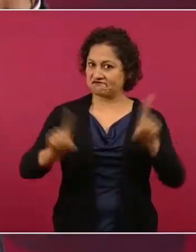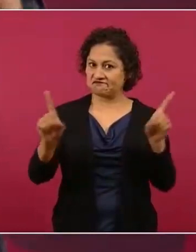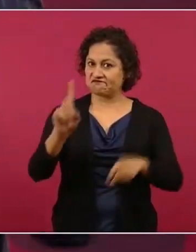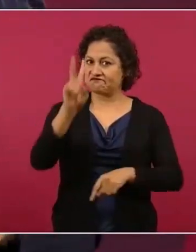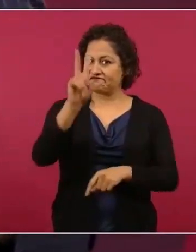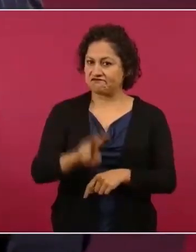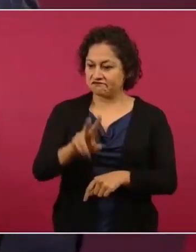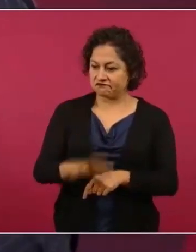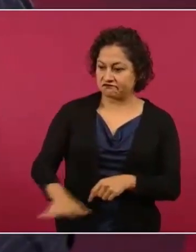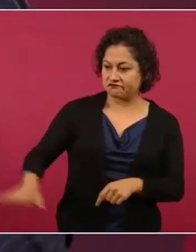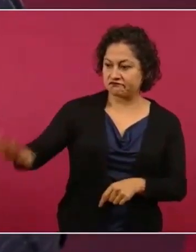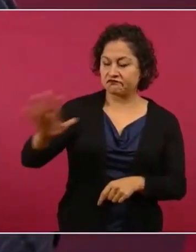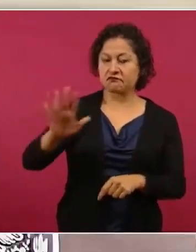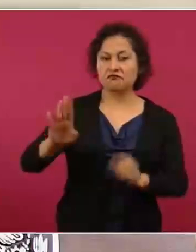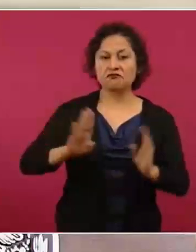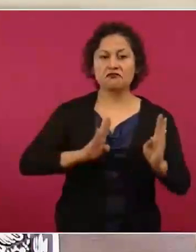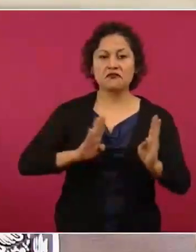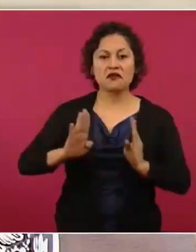están actuando